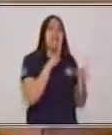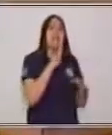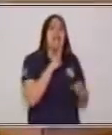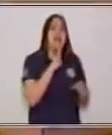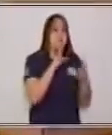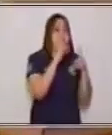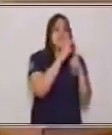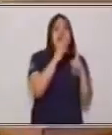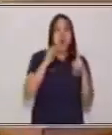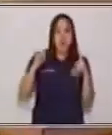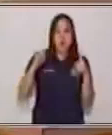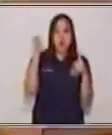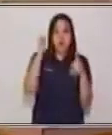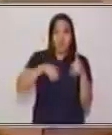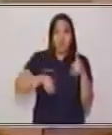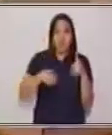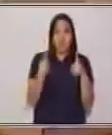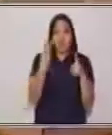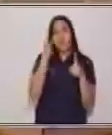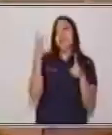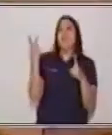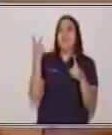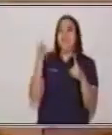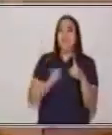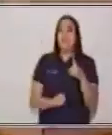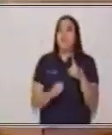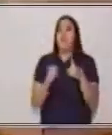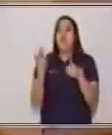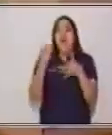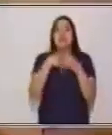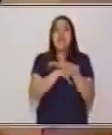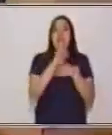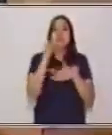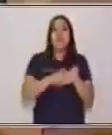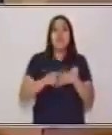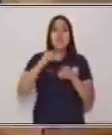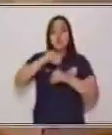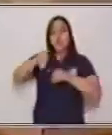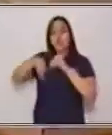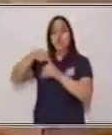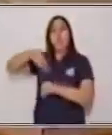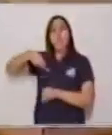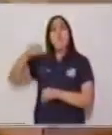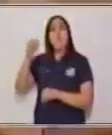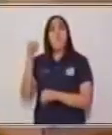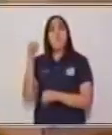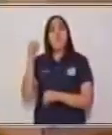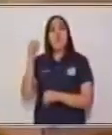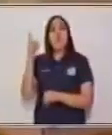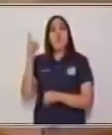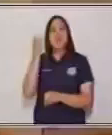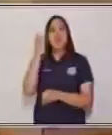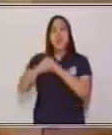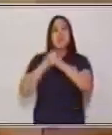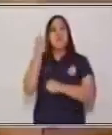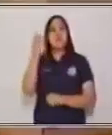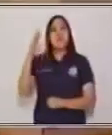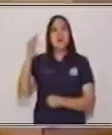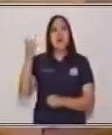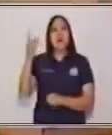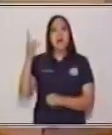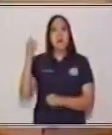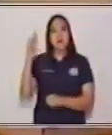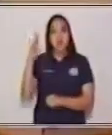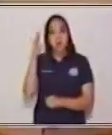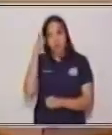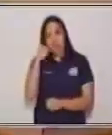oración. Quiero que me acompañen dentro de los modificadores de mi sustantivo. Y es que en este caso los modificadores